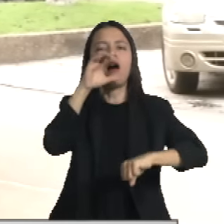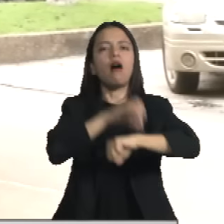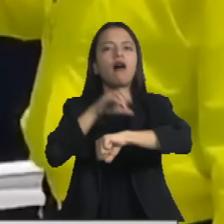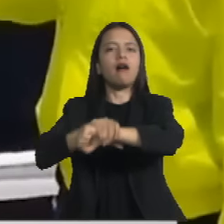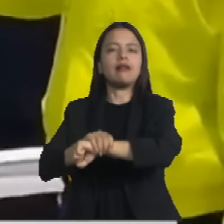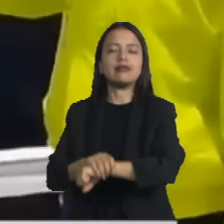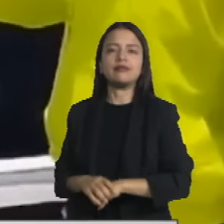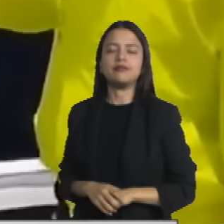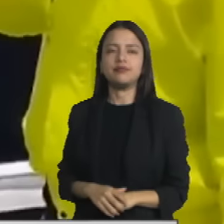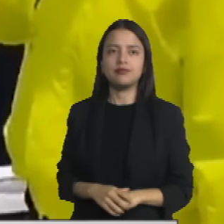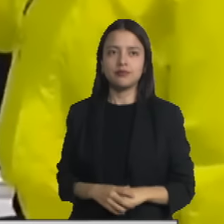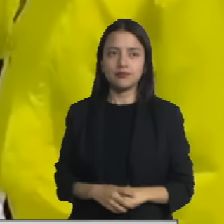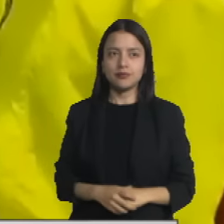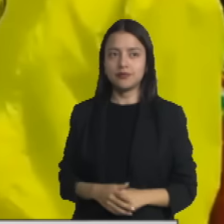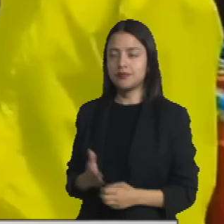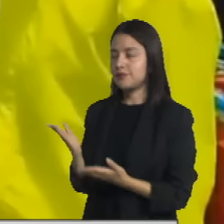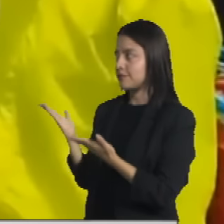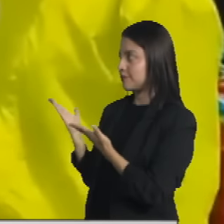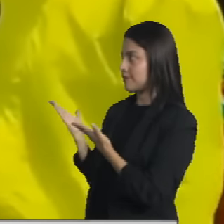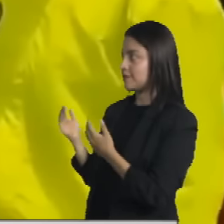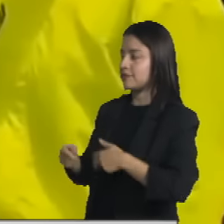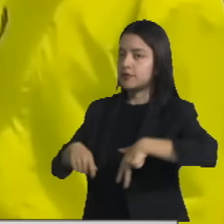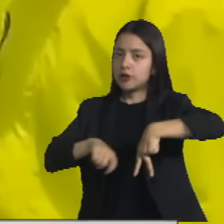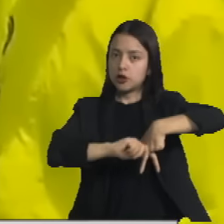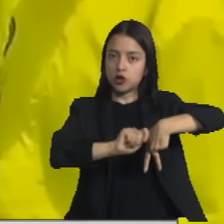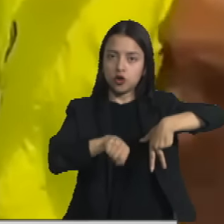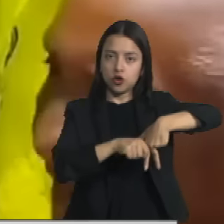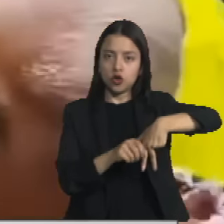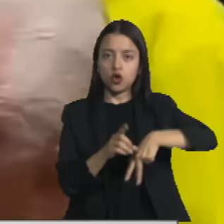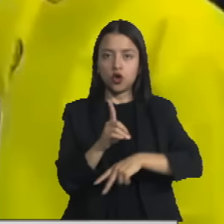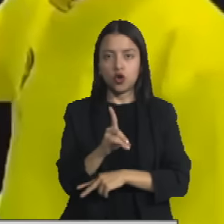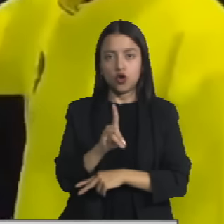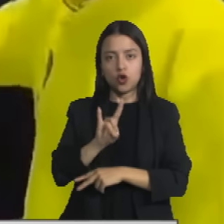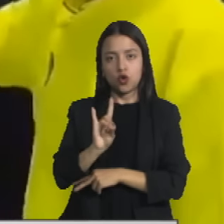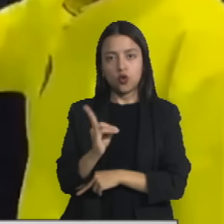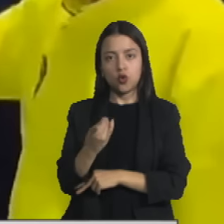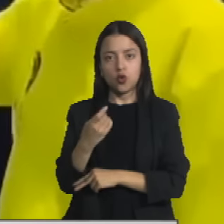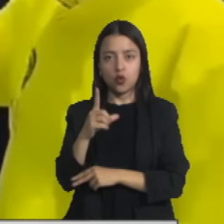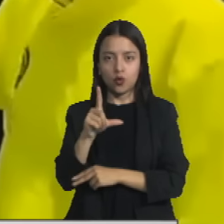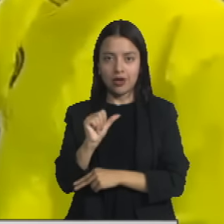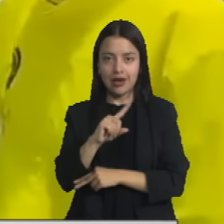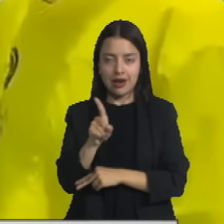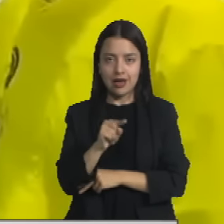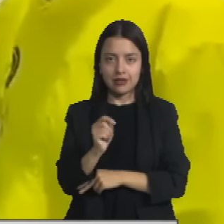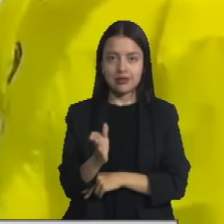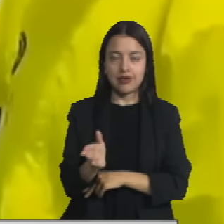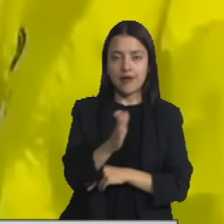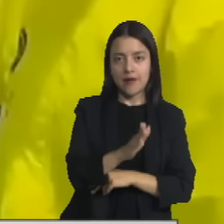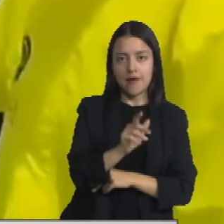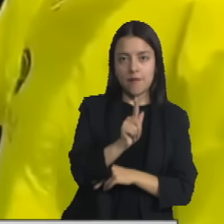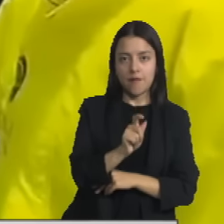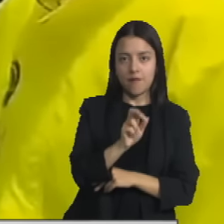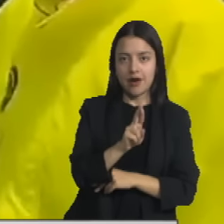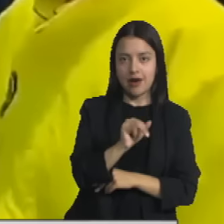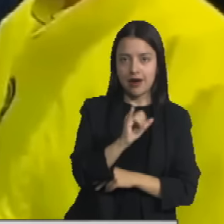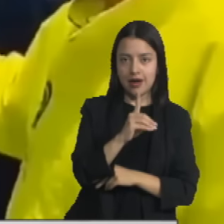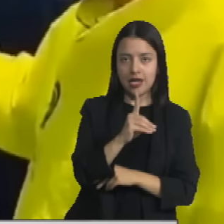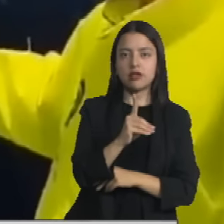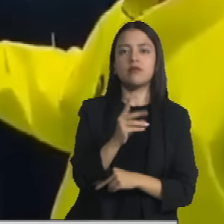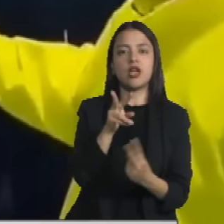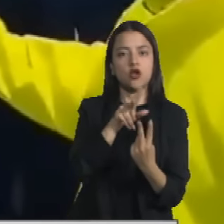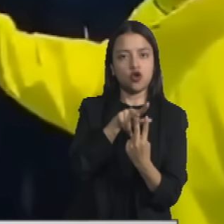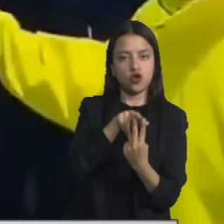horas. Douglas Díaz Tarra y Farid Alberto Paz Aguilar fueron capturados por el gaula de la